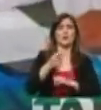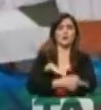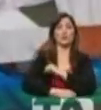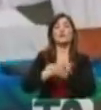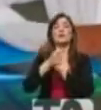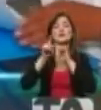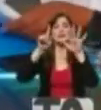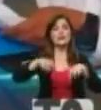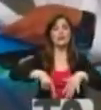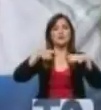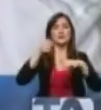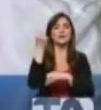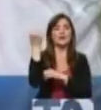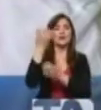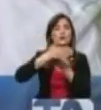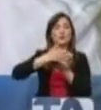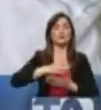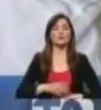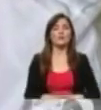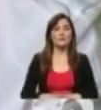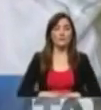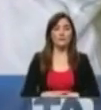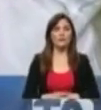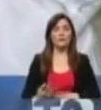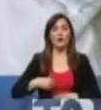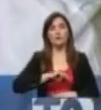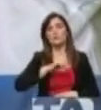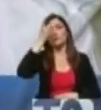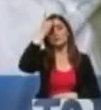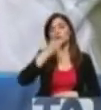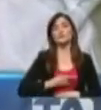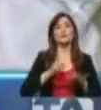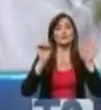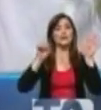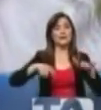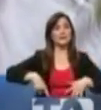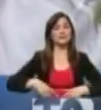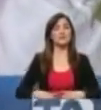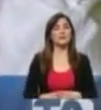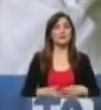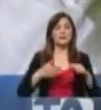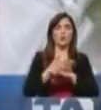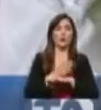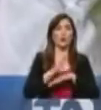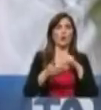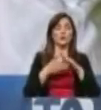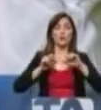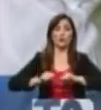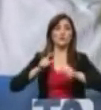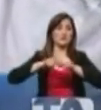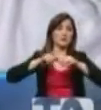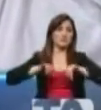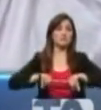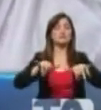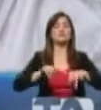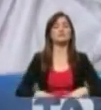de adherentes del movimiento. Se ha procedido a resolver una suspensión de 6 meses. Pasado eso, vuelven a retomar nuevamente todas las